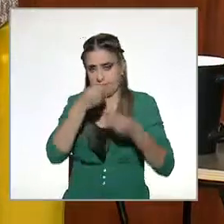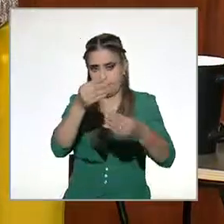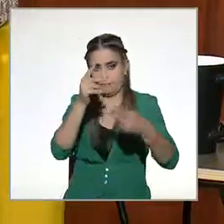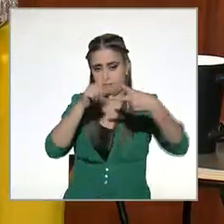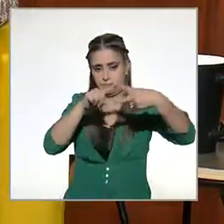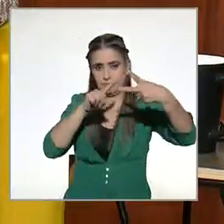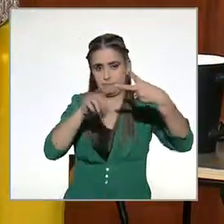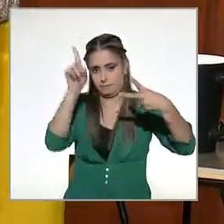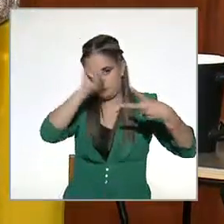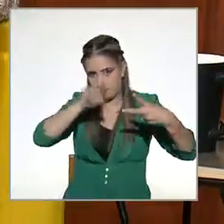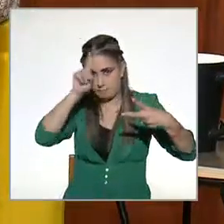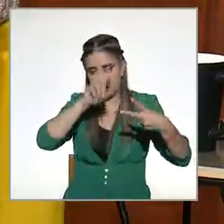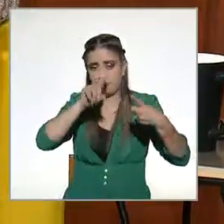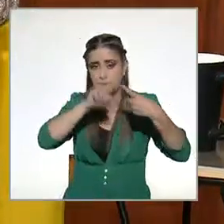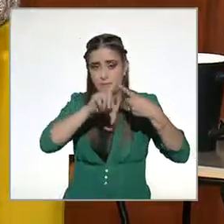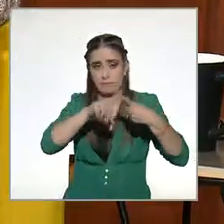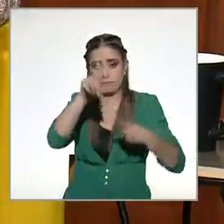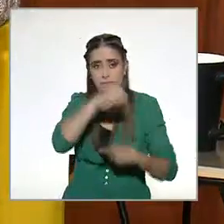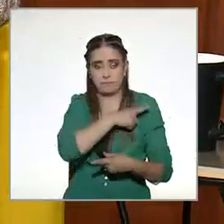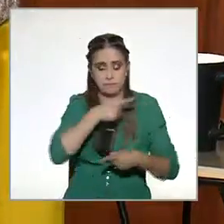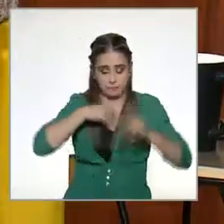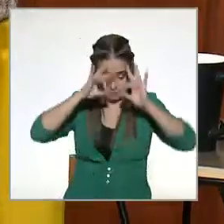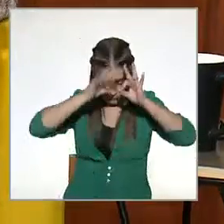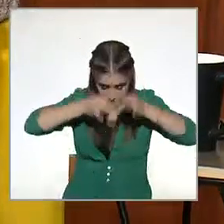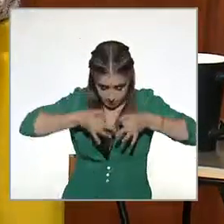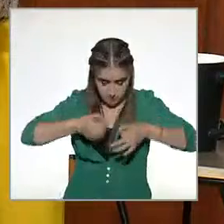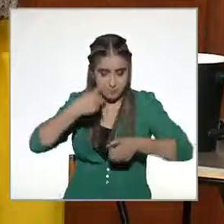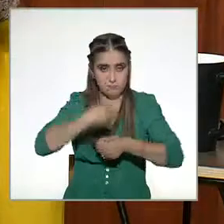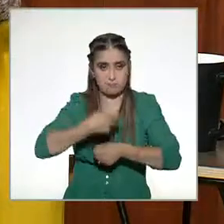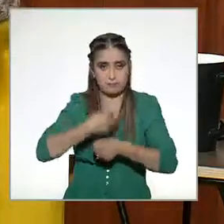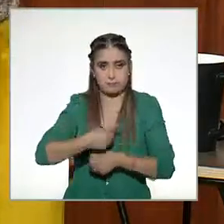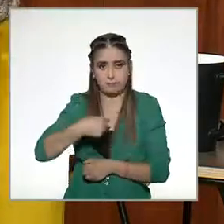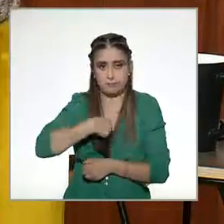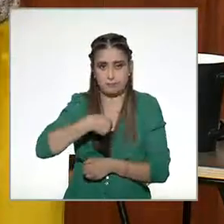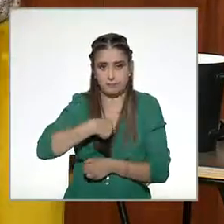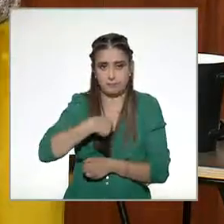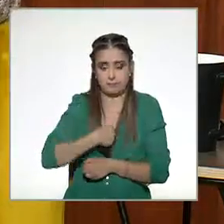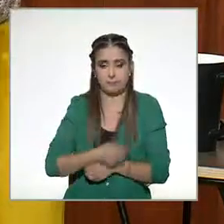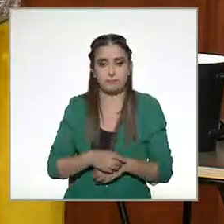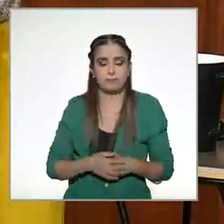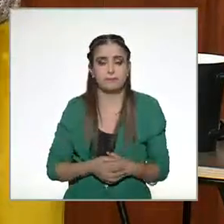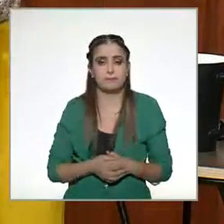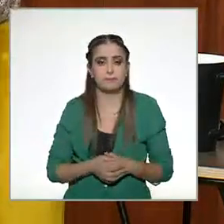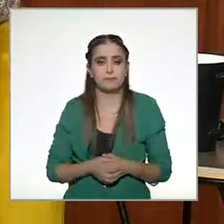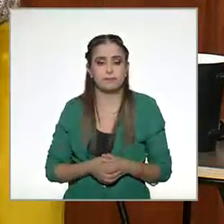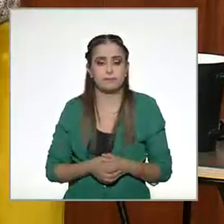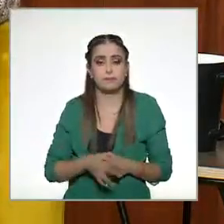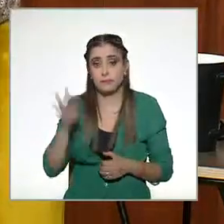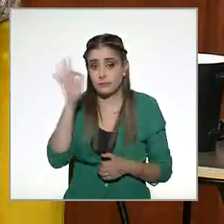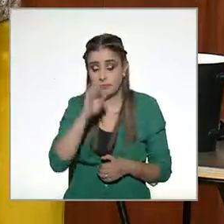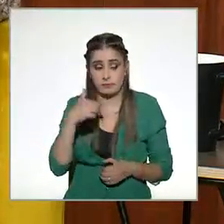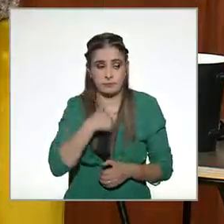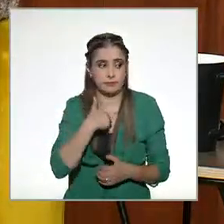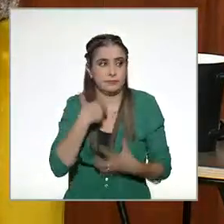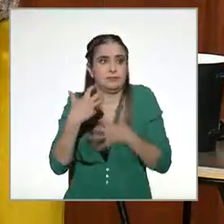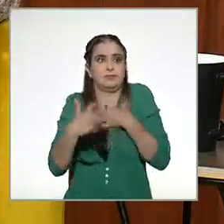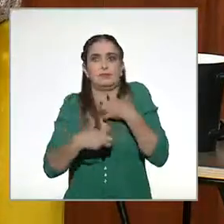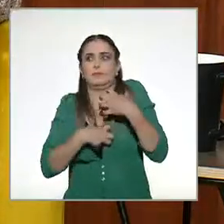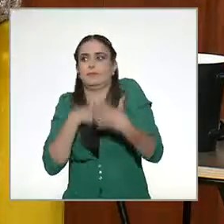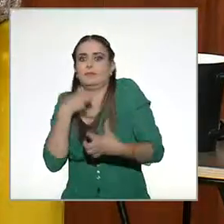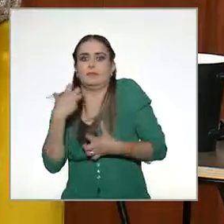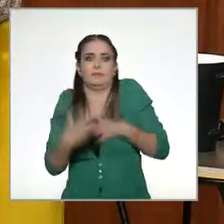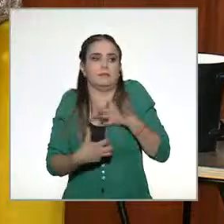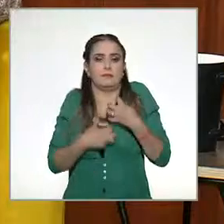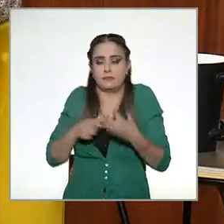es autoobsérvate tú primero, justo por lo que hablábamos, es decir, a lo mejor es mi ansiedad y no me doy cuenta que es mi